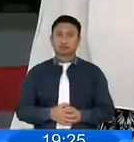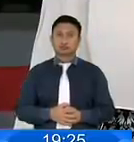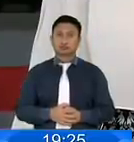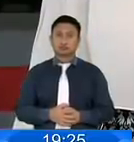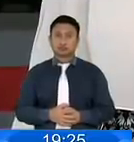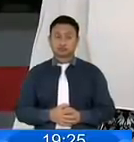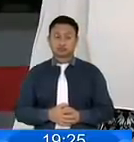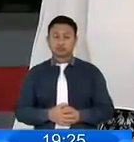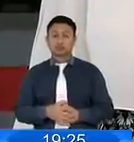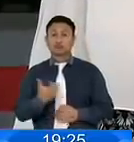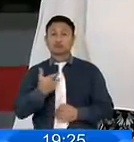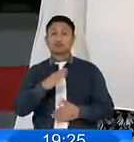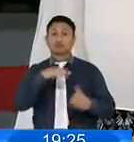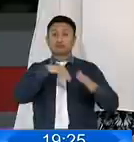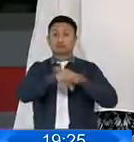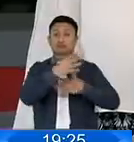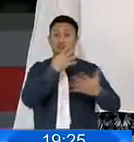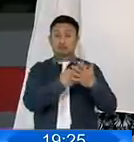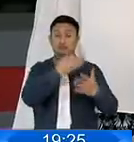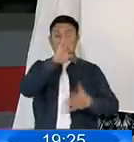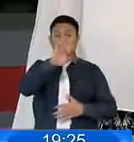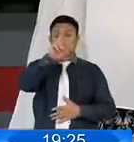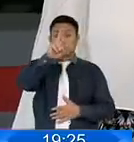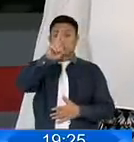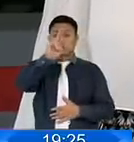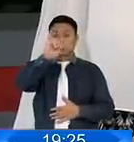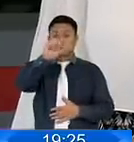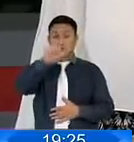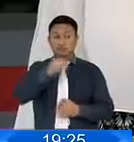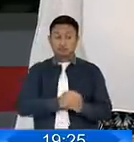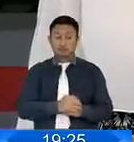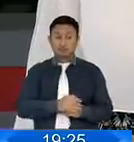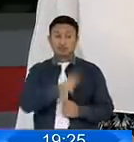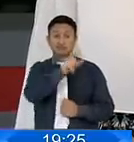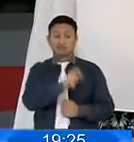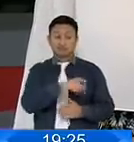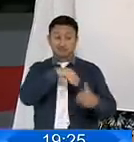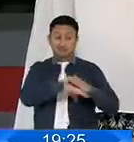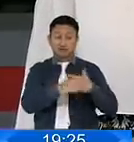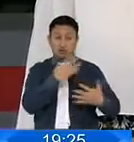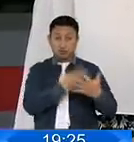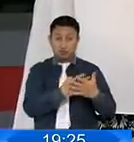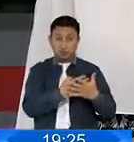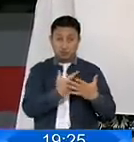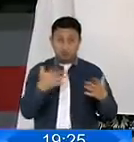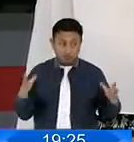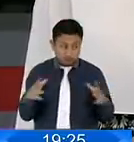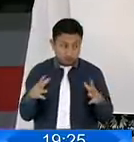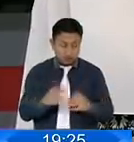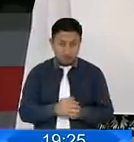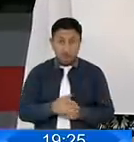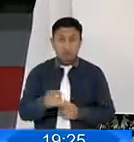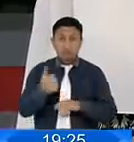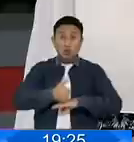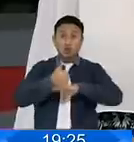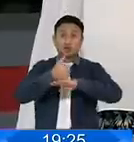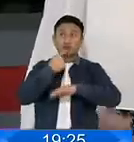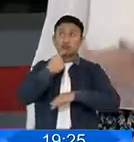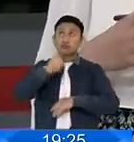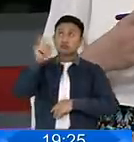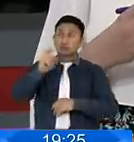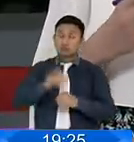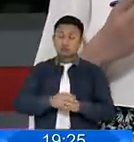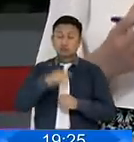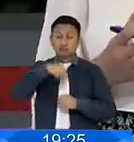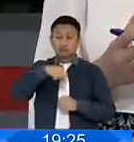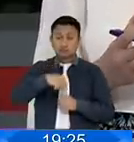Amotinamiento en la cárcel de Turi. Con esta acción, los privados de la libertad exigían a las autoridades carcelarias y provinciales mejores